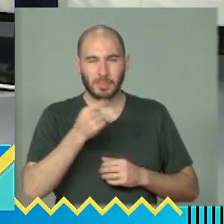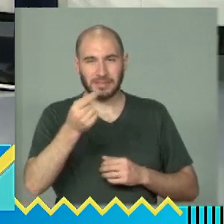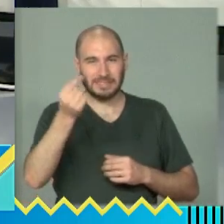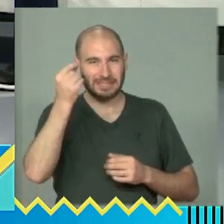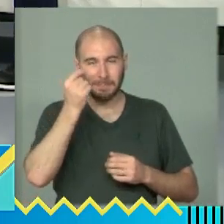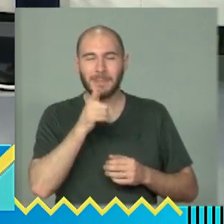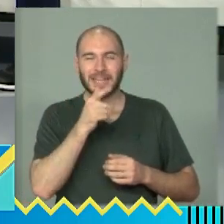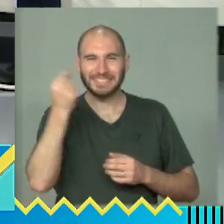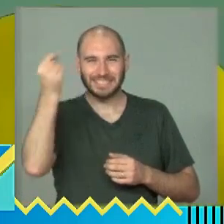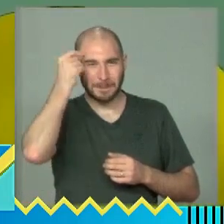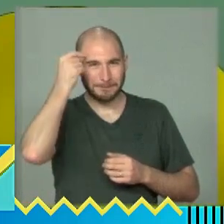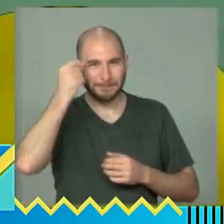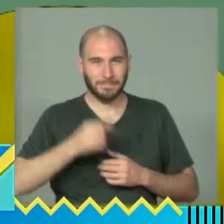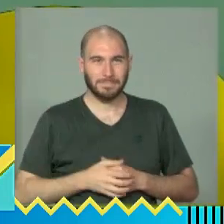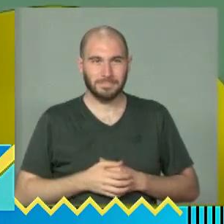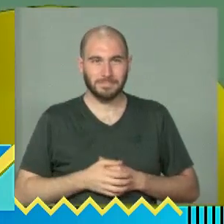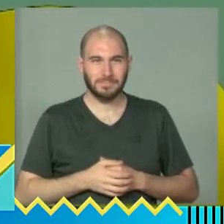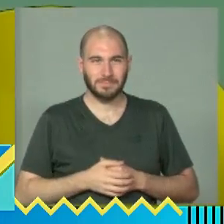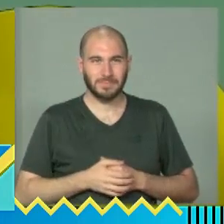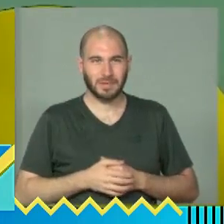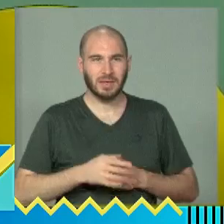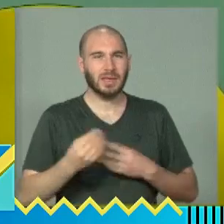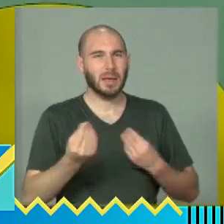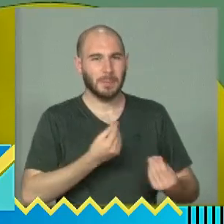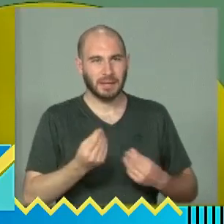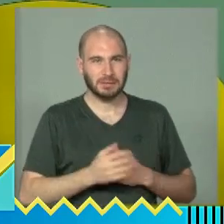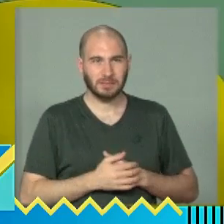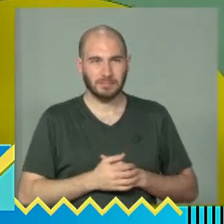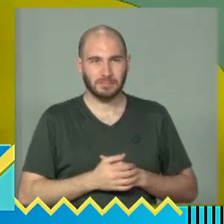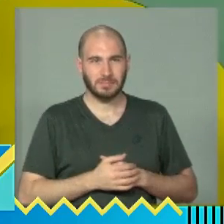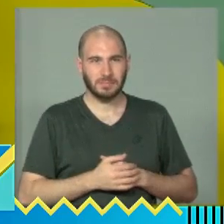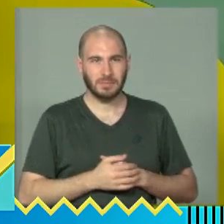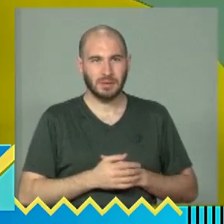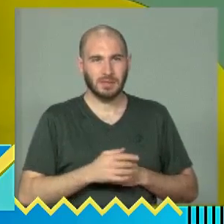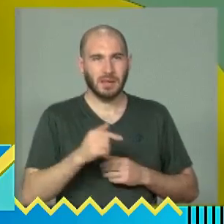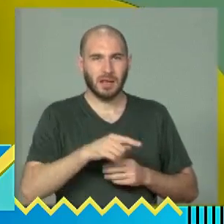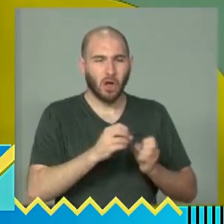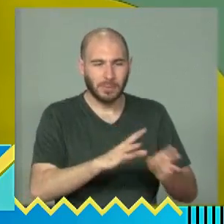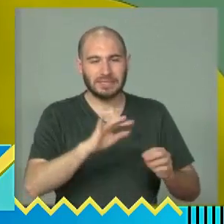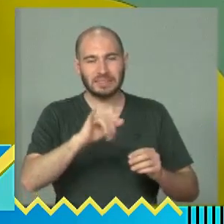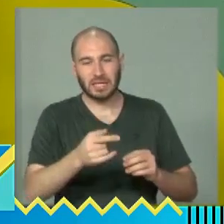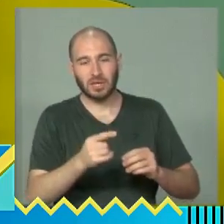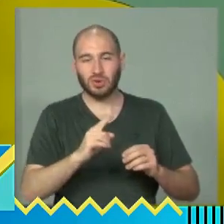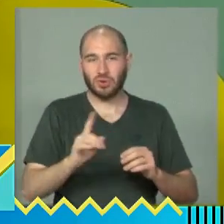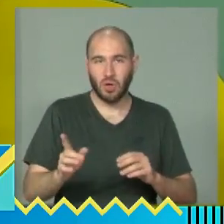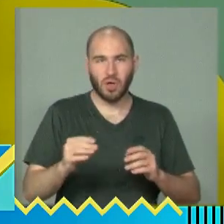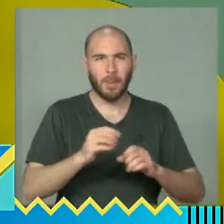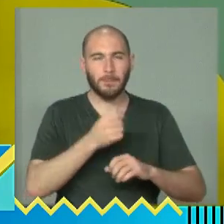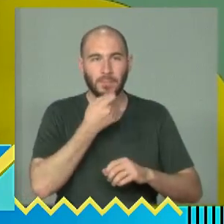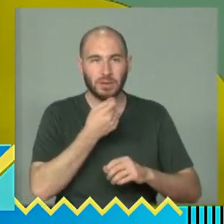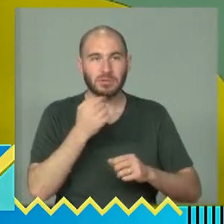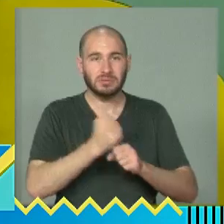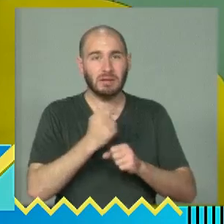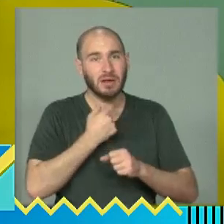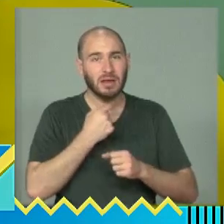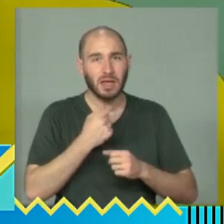que, a ver, ¿qué es lo que puede pasar? Que prenda o que no prenda, y no está mal si quieren